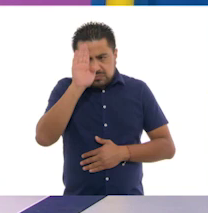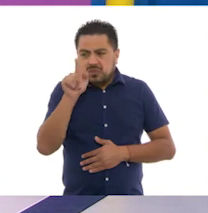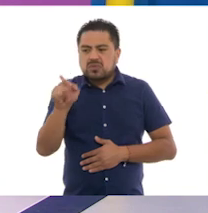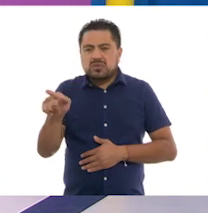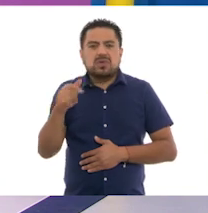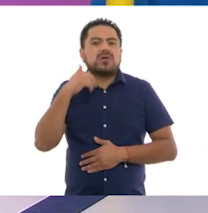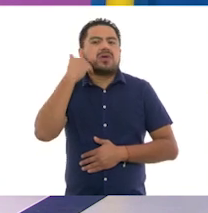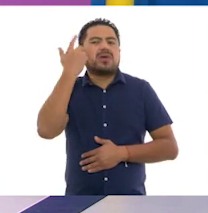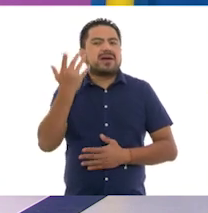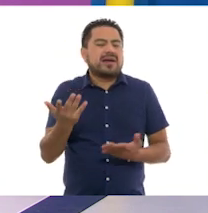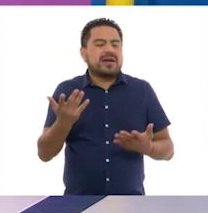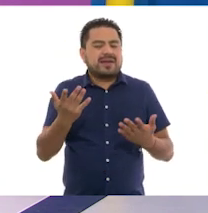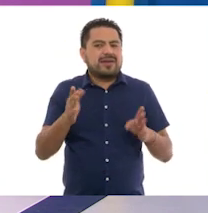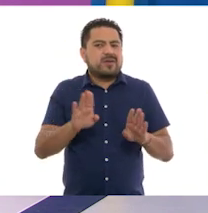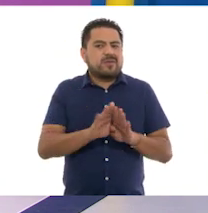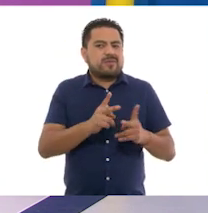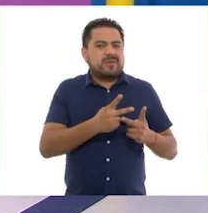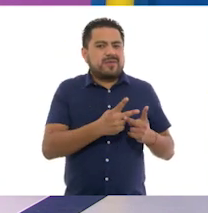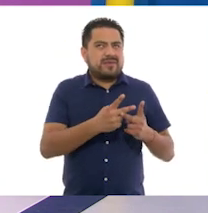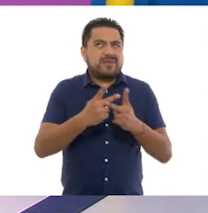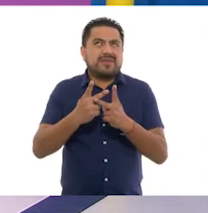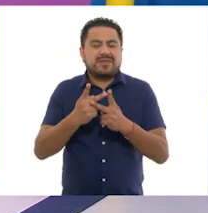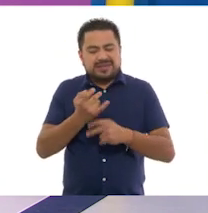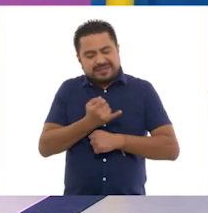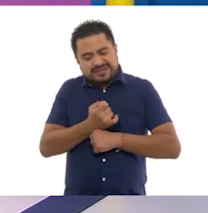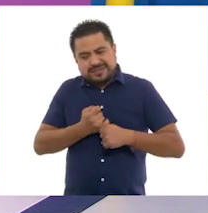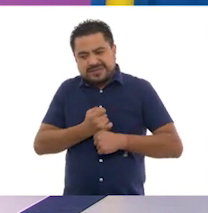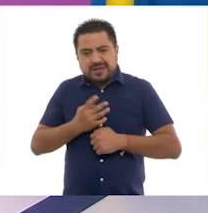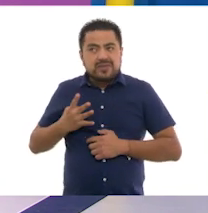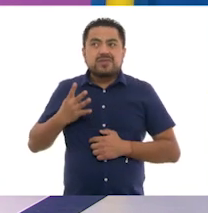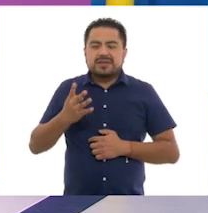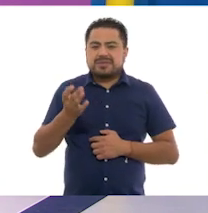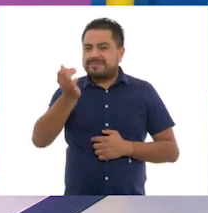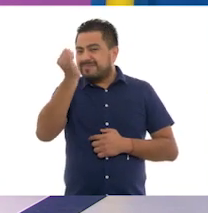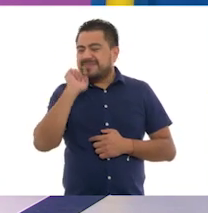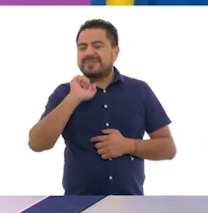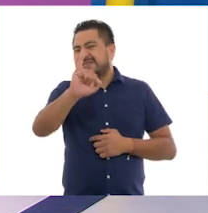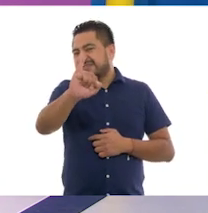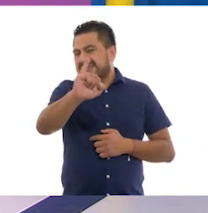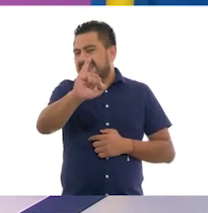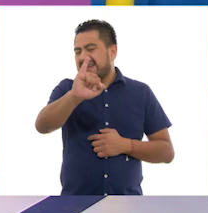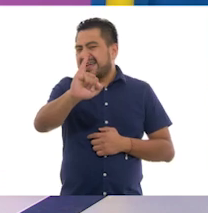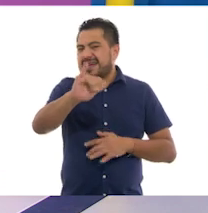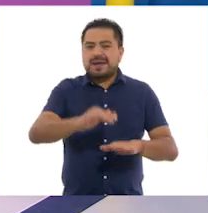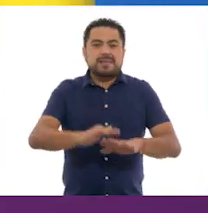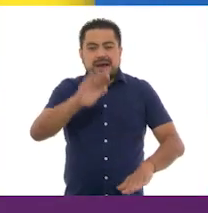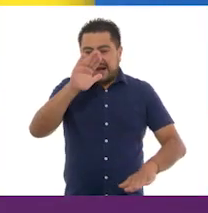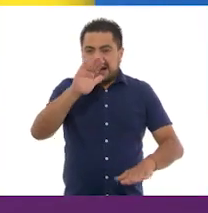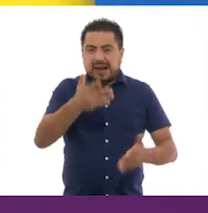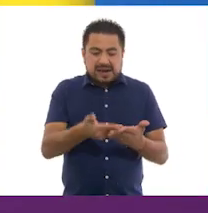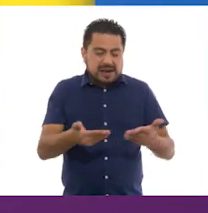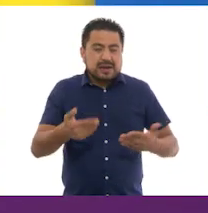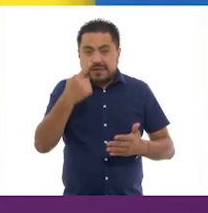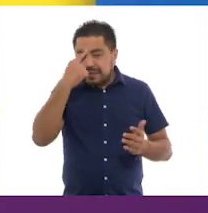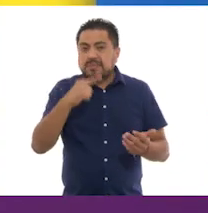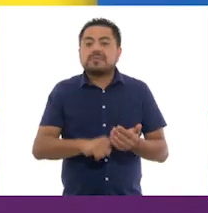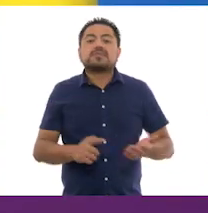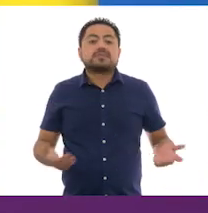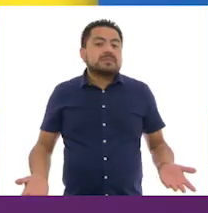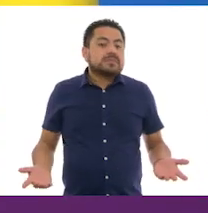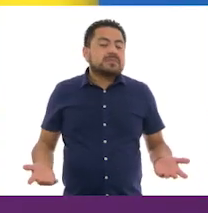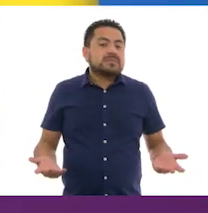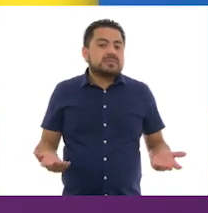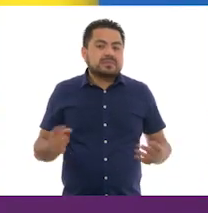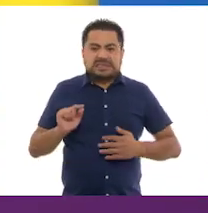dedicar a algo referente al espacio, ¿no, Raulito? ¡Sí! Y más aún porque, ¿qué creen?